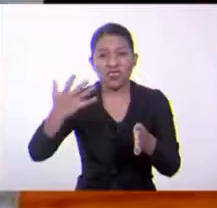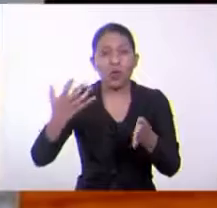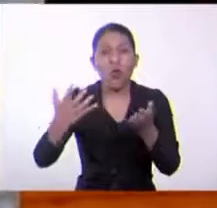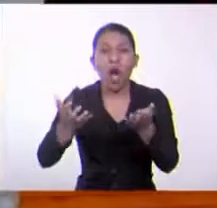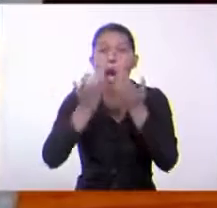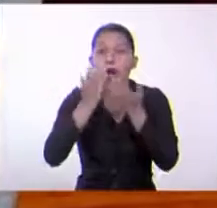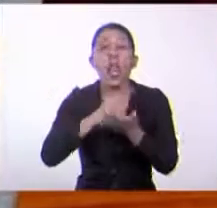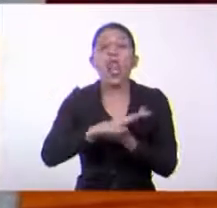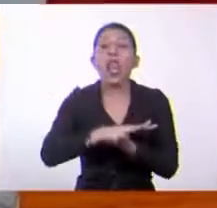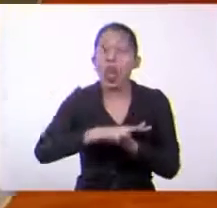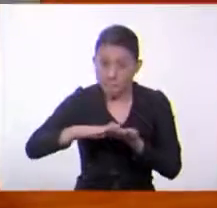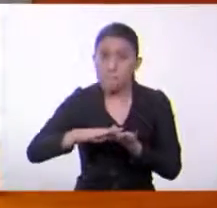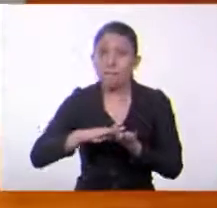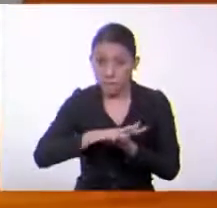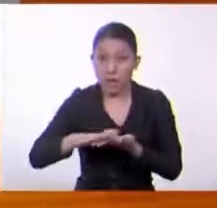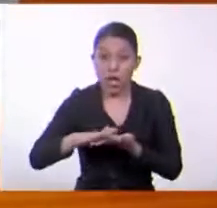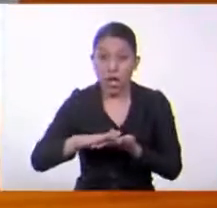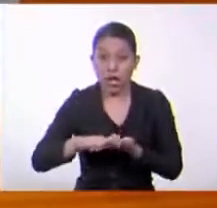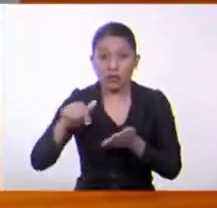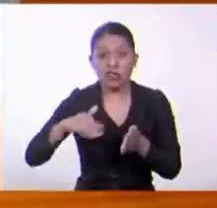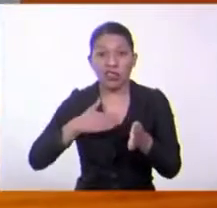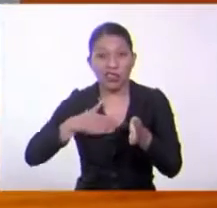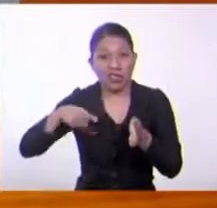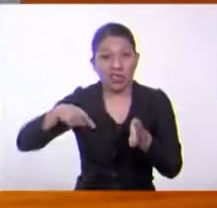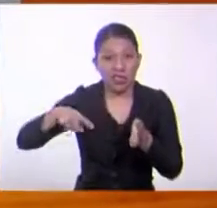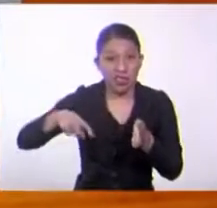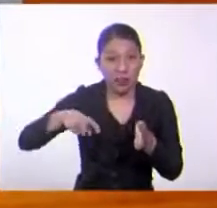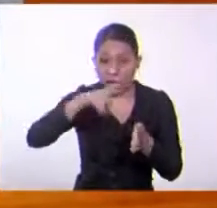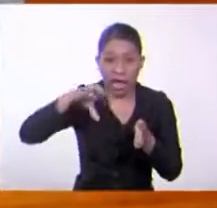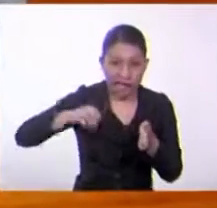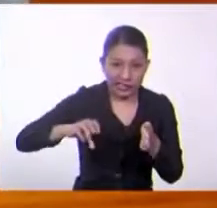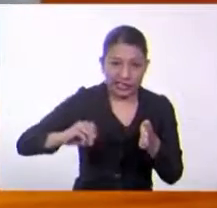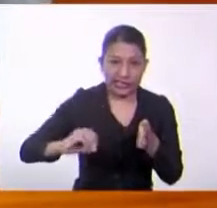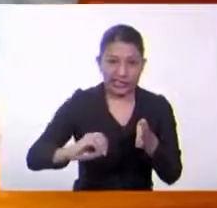agua limpia y que haya larvas para poder comer.